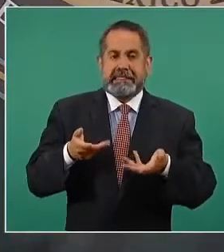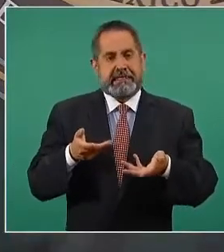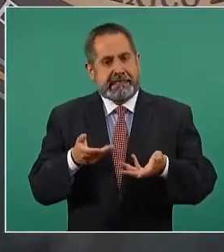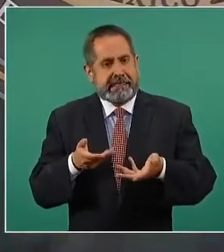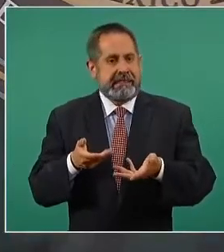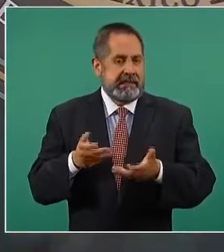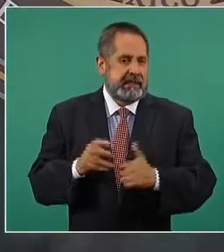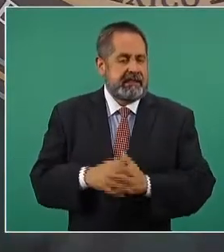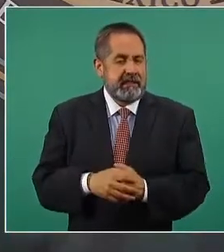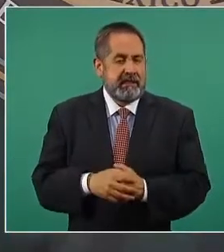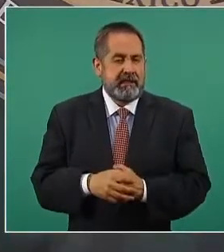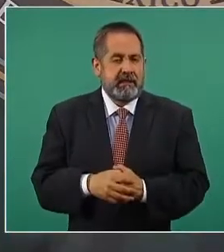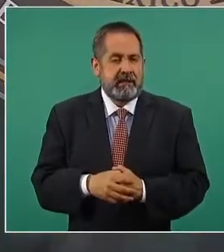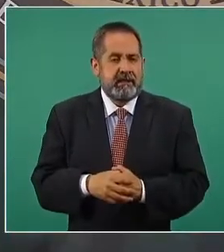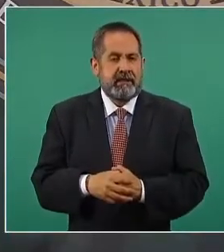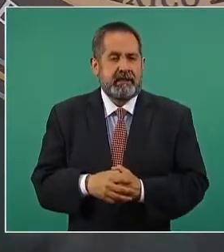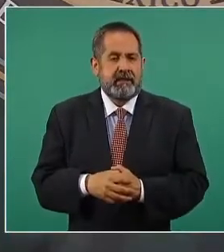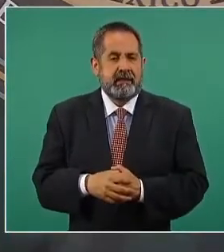cuando se